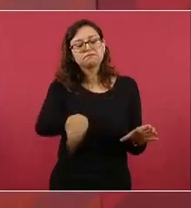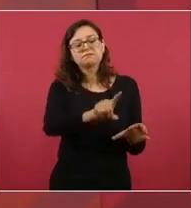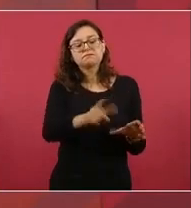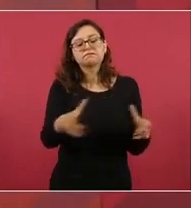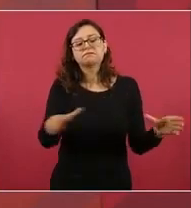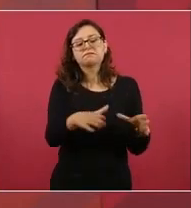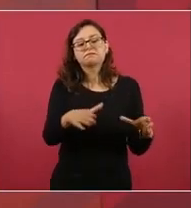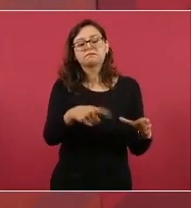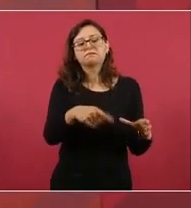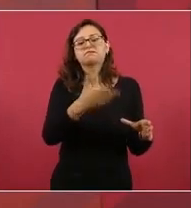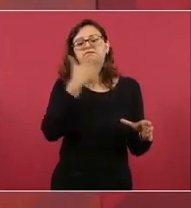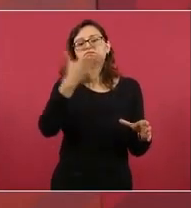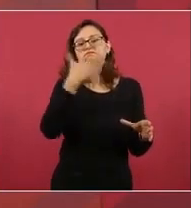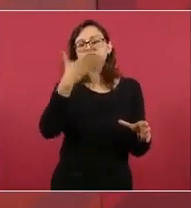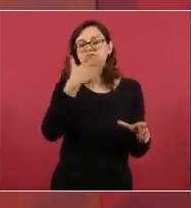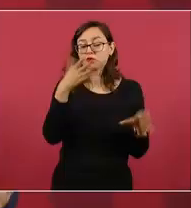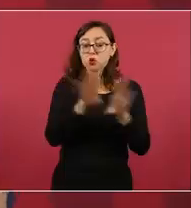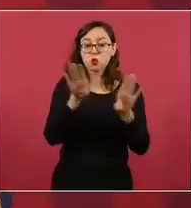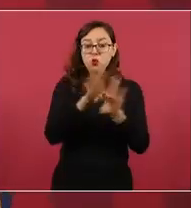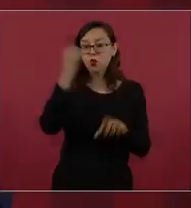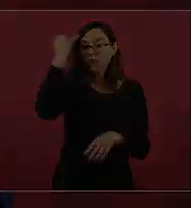lo que inventaron